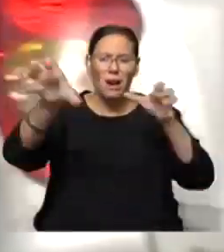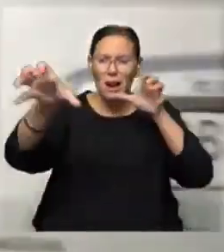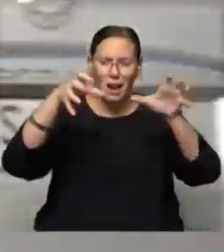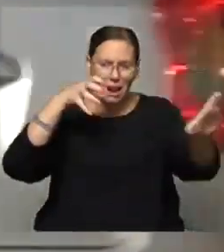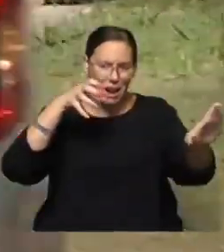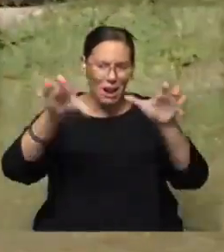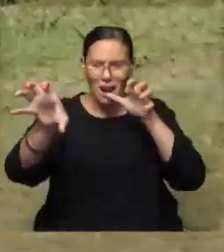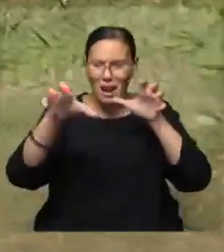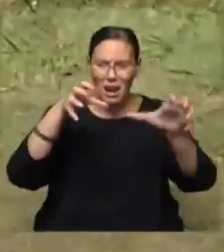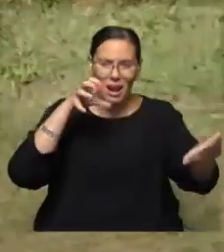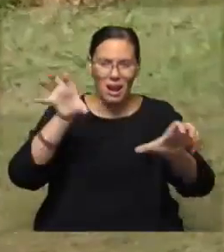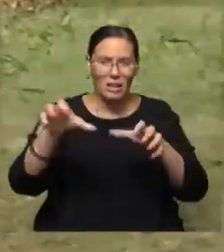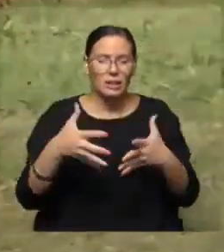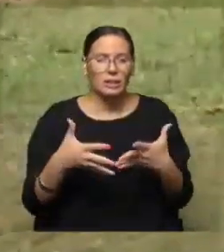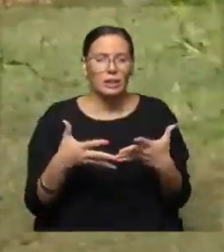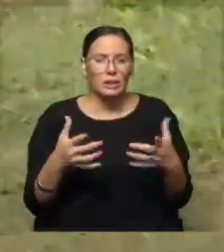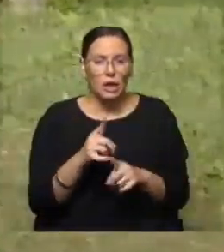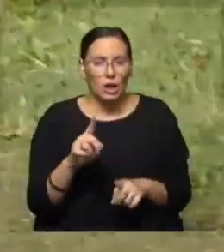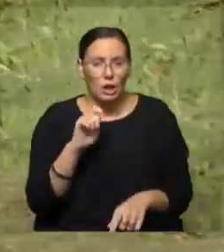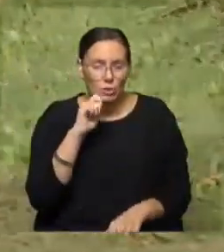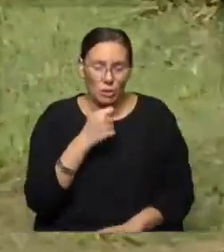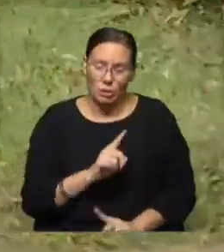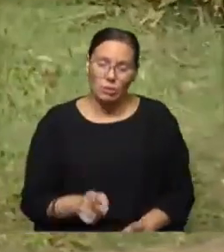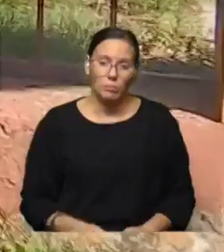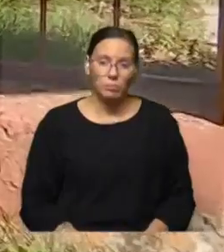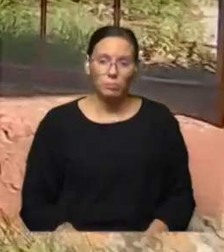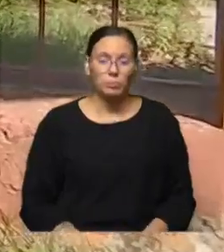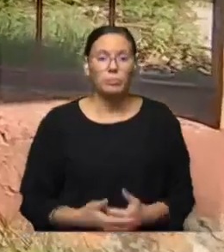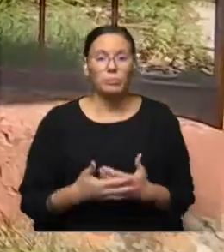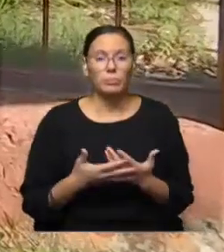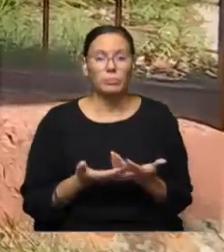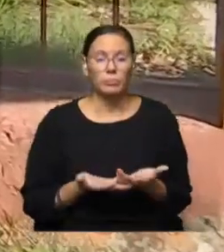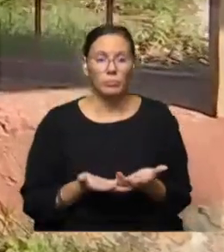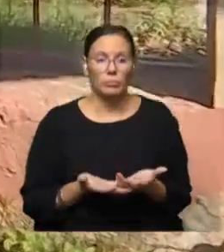que no sería nada agradable. Entonces,